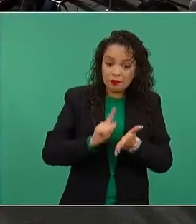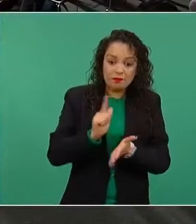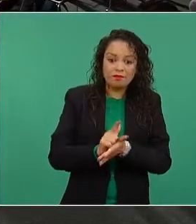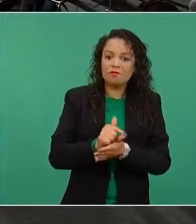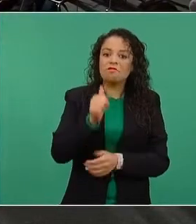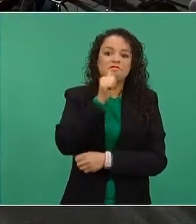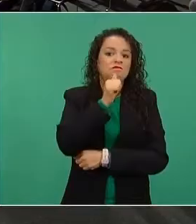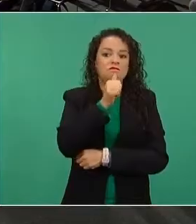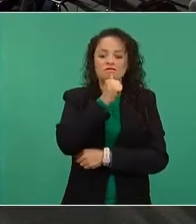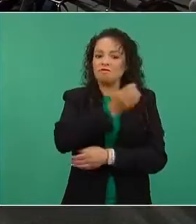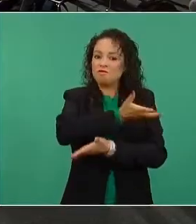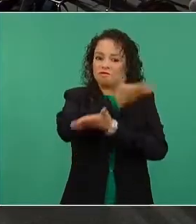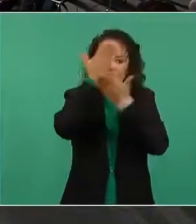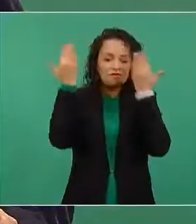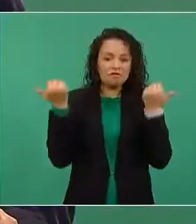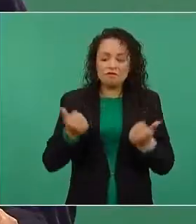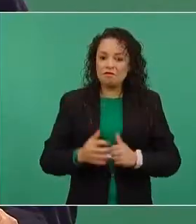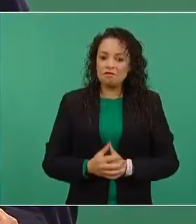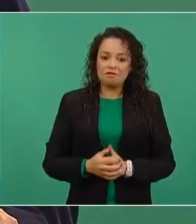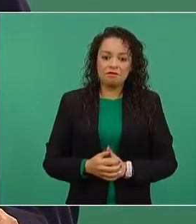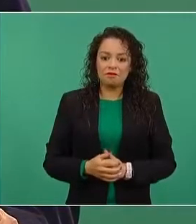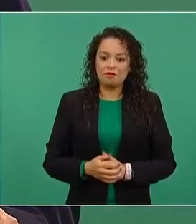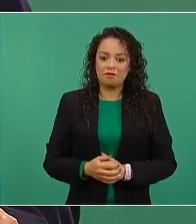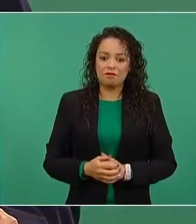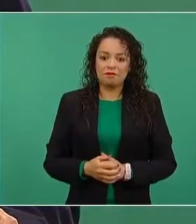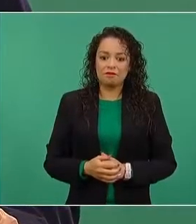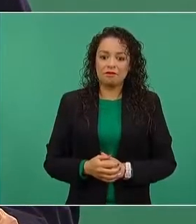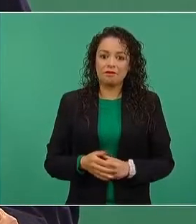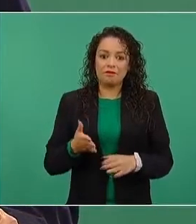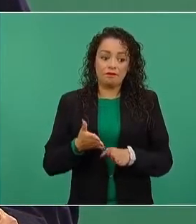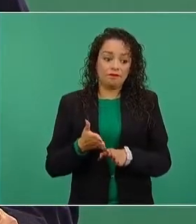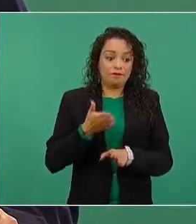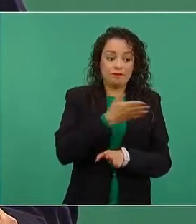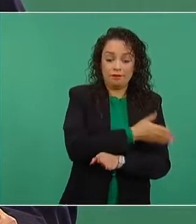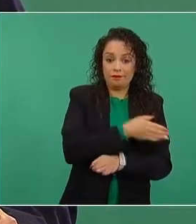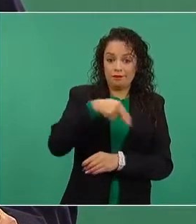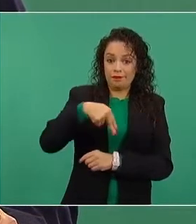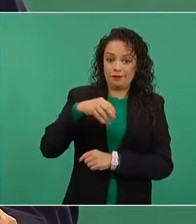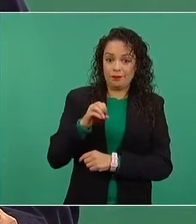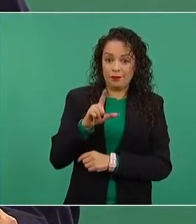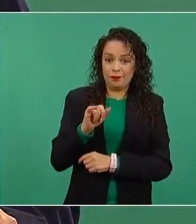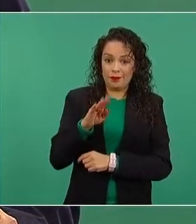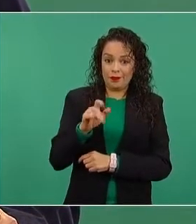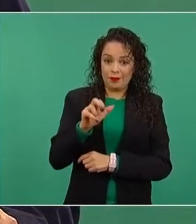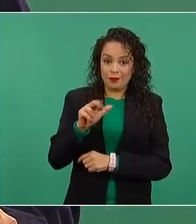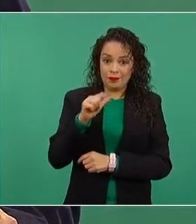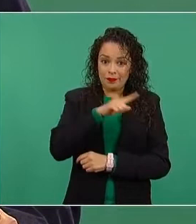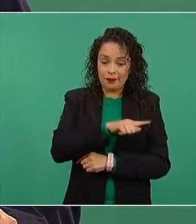los neoliberales tenían el control absoluto de los medios,